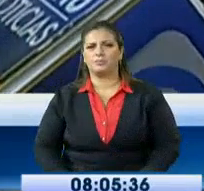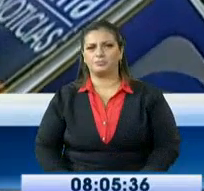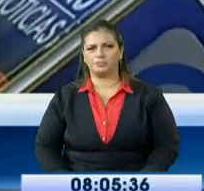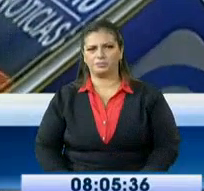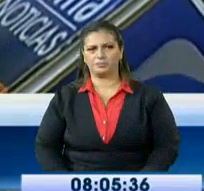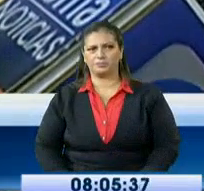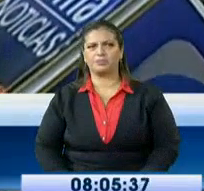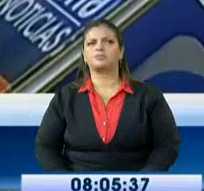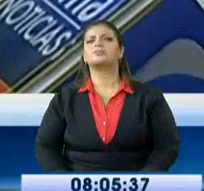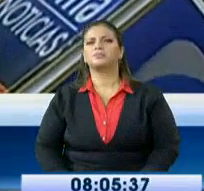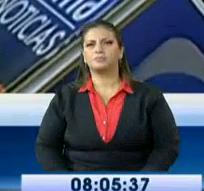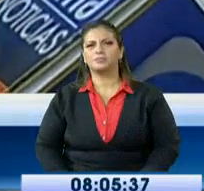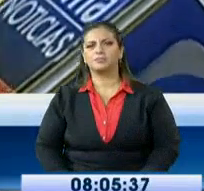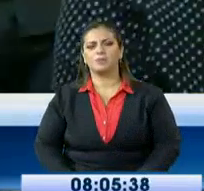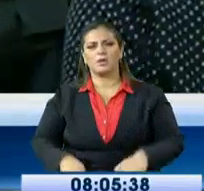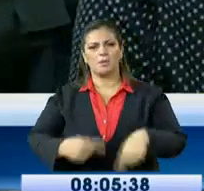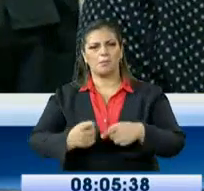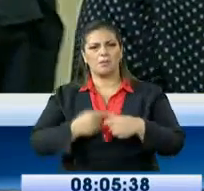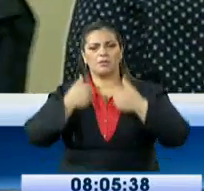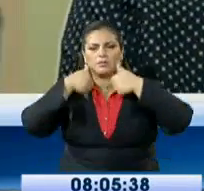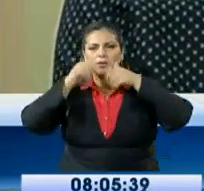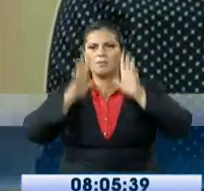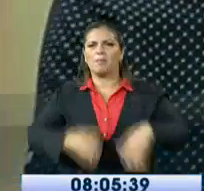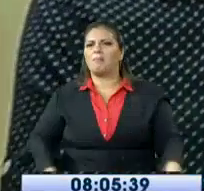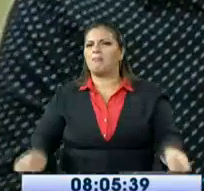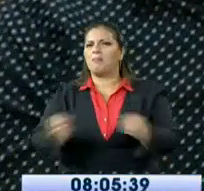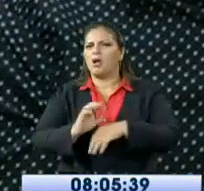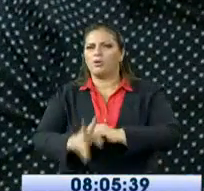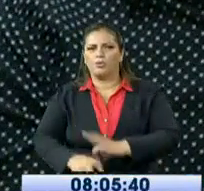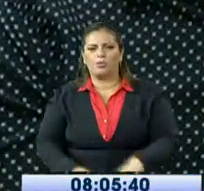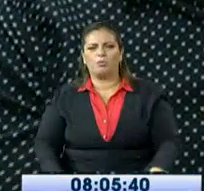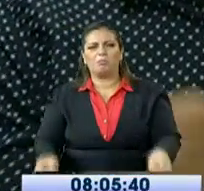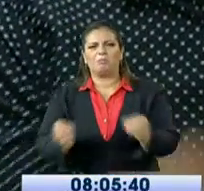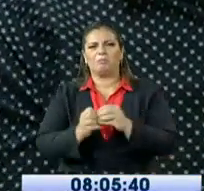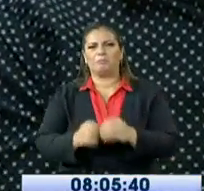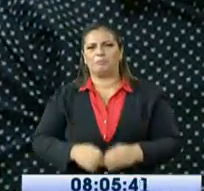Se alborota, lógicamente, se alborota. Informó Jorge Salazar.